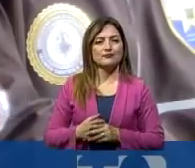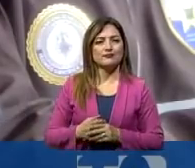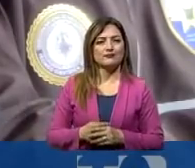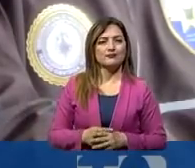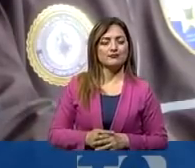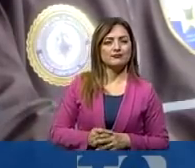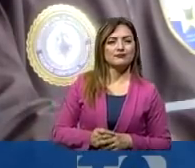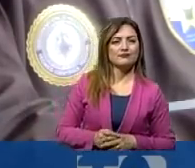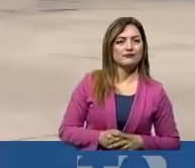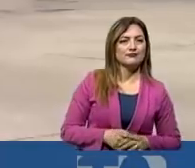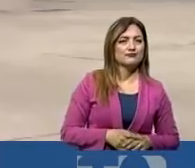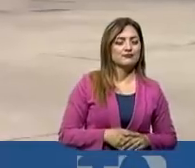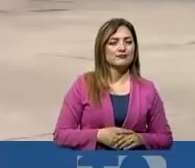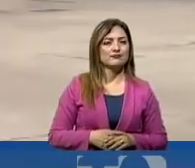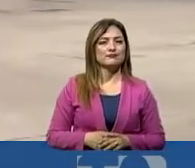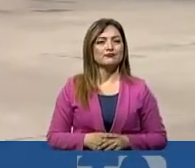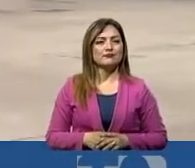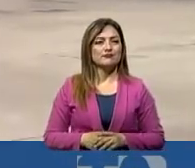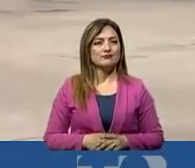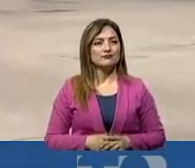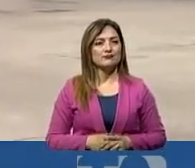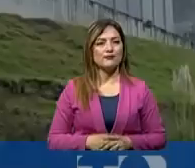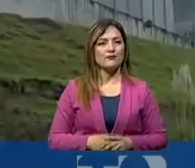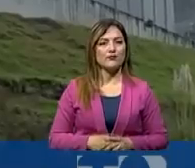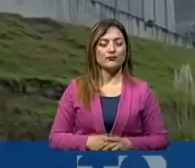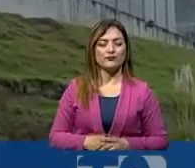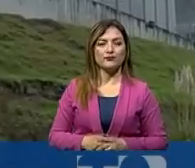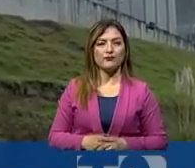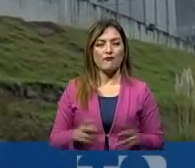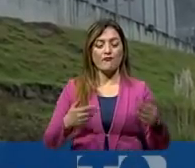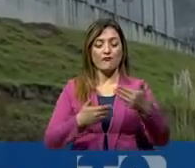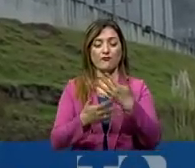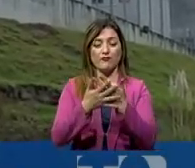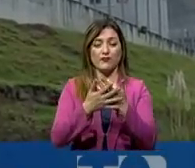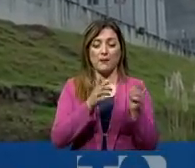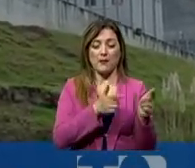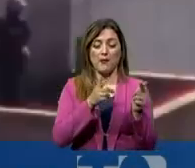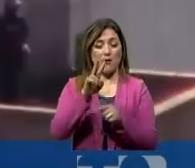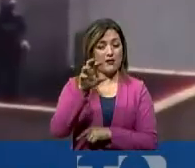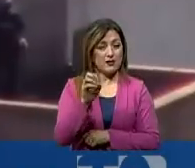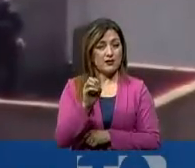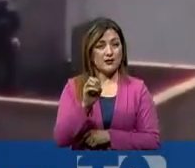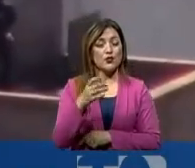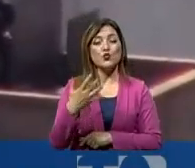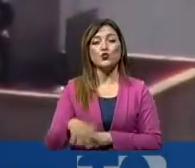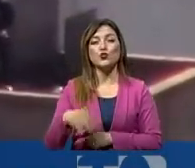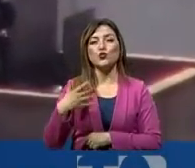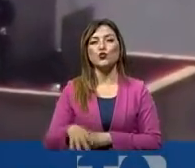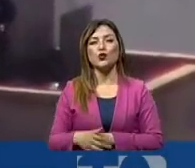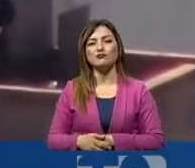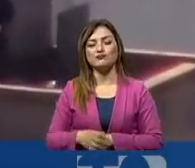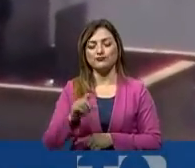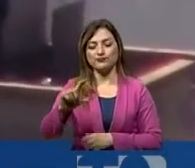los resultados que tenemos hasta el momento. Asimismo, en los pabellones donde se registró la matanza de los 20 reos, se recogieron una gran cantidad de